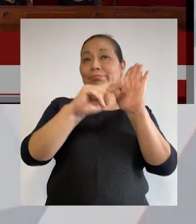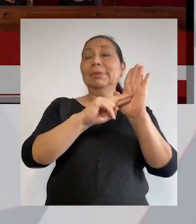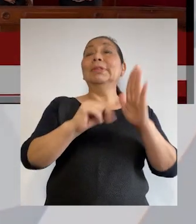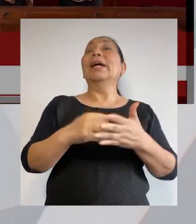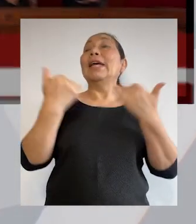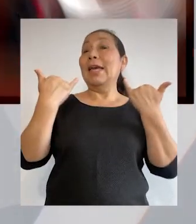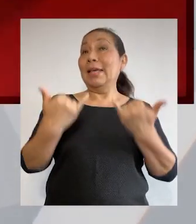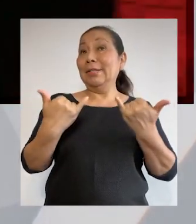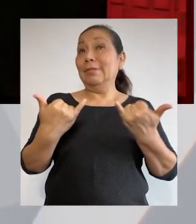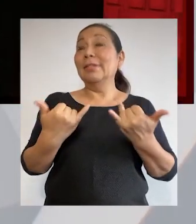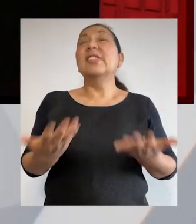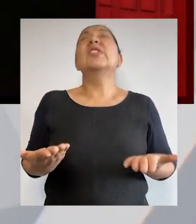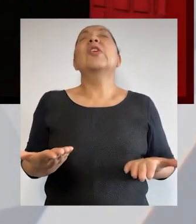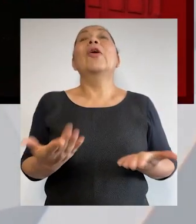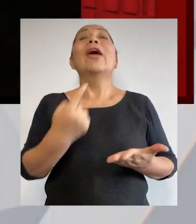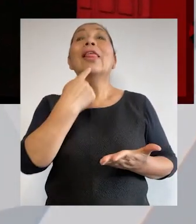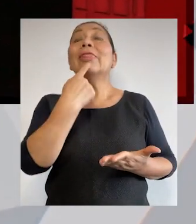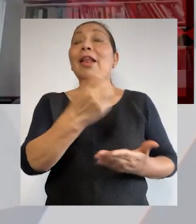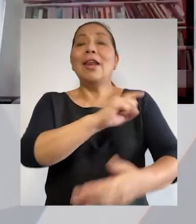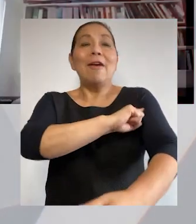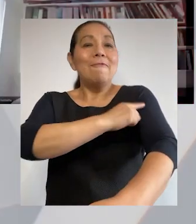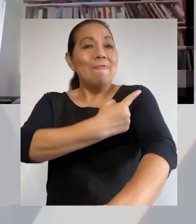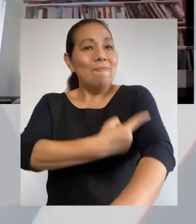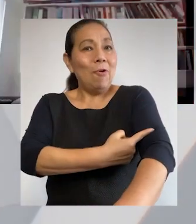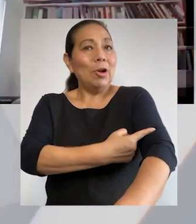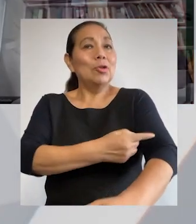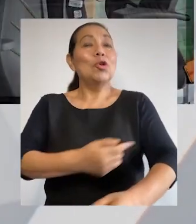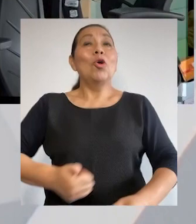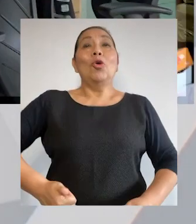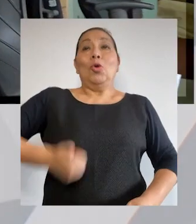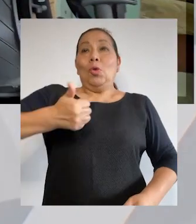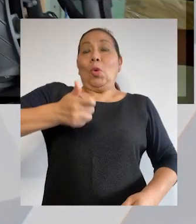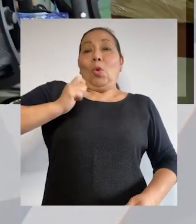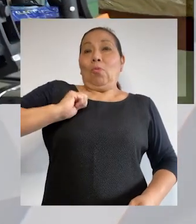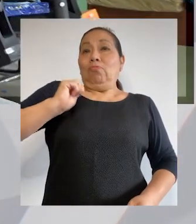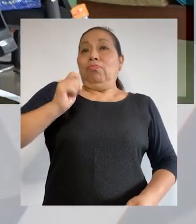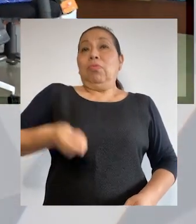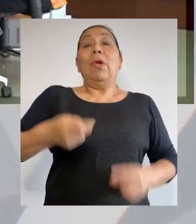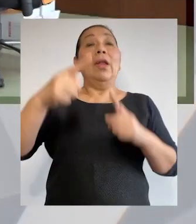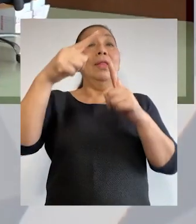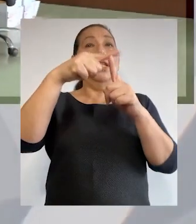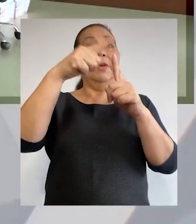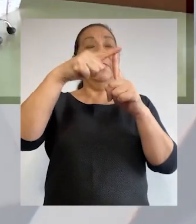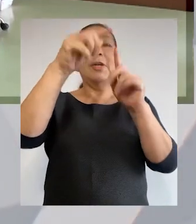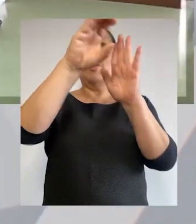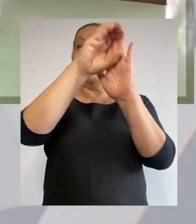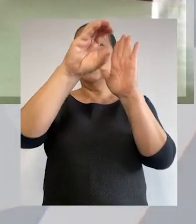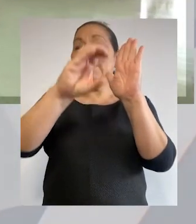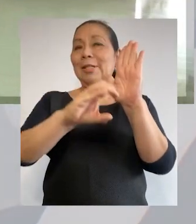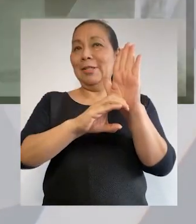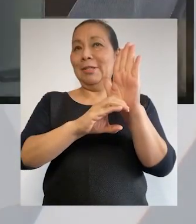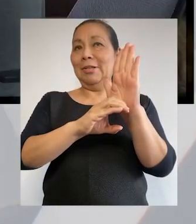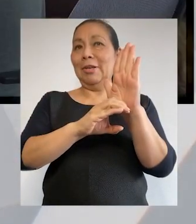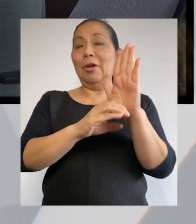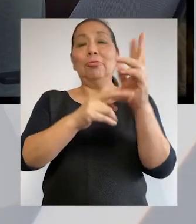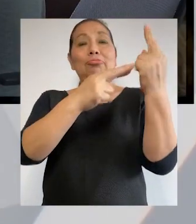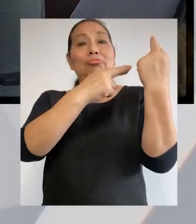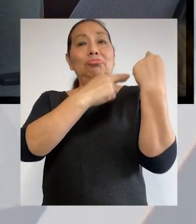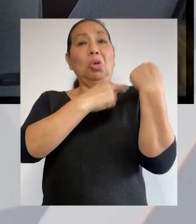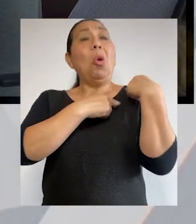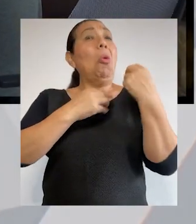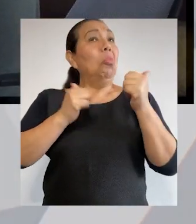hina. Este resultado es el esfuerzo de los magistrados. Kaytam atiruyku magistradokunapa hinallataq